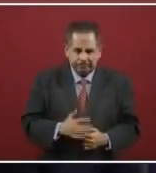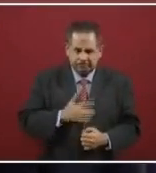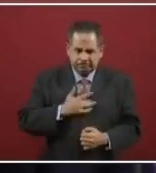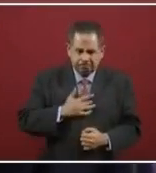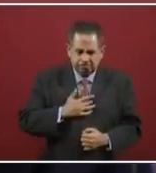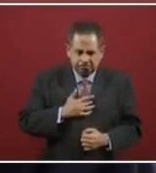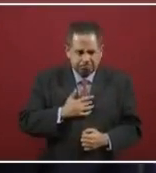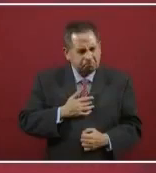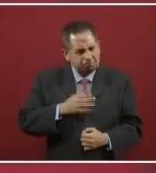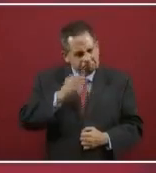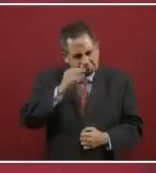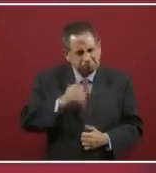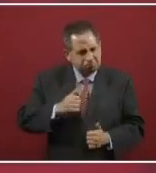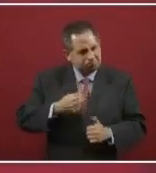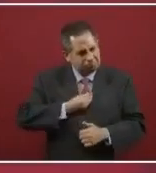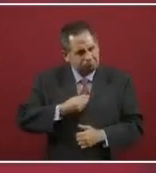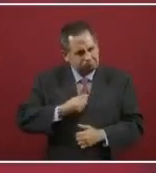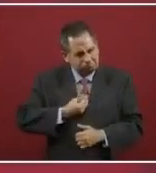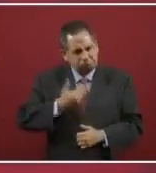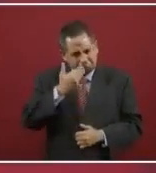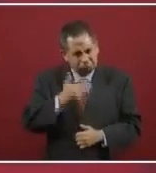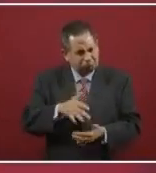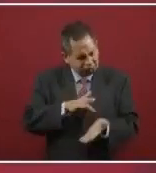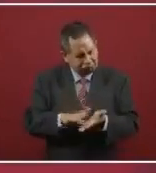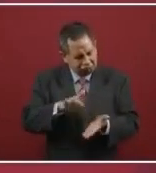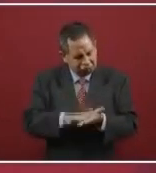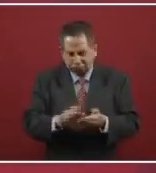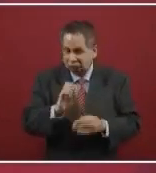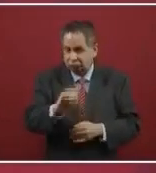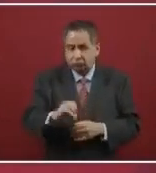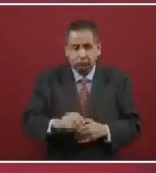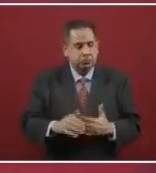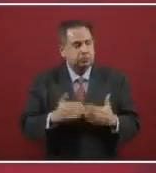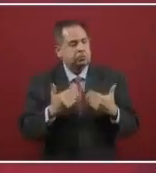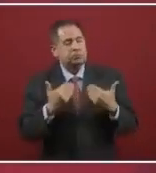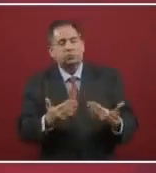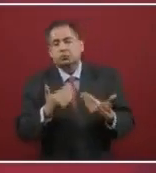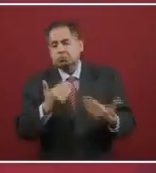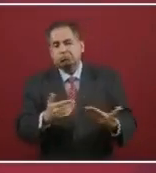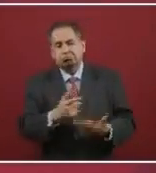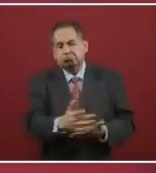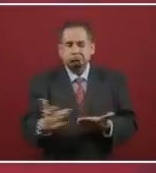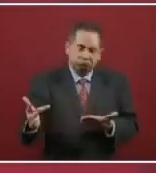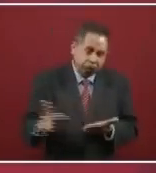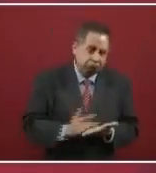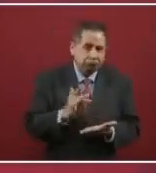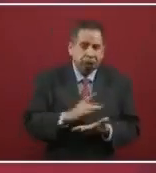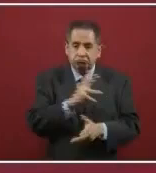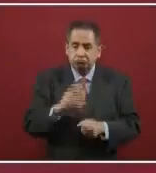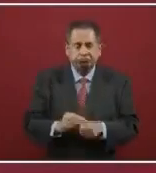solidaria, muy fraterna, nos dio todo su apoyo, todo su respaldo.